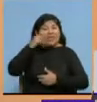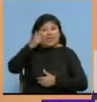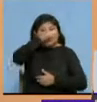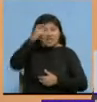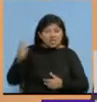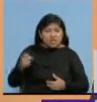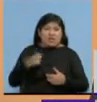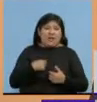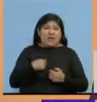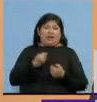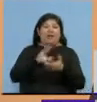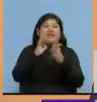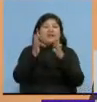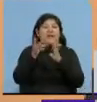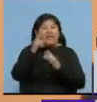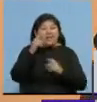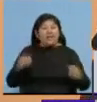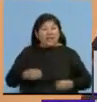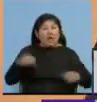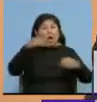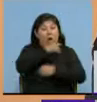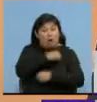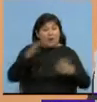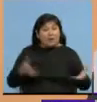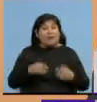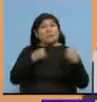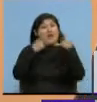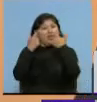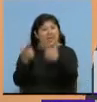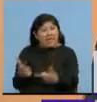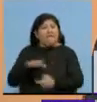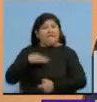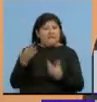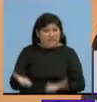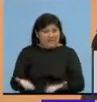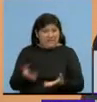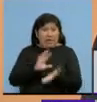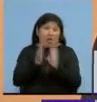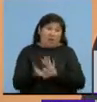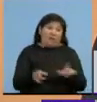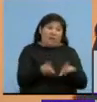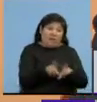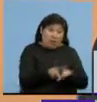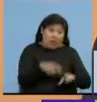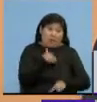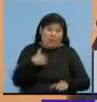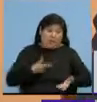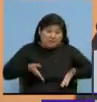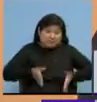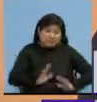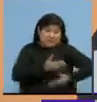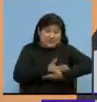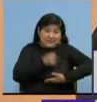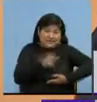la forma de dar vida, ¿no? Y la forma de dar vida es a través de un órgano o una mujer a través del alumbramiento. Bueno, ahí